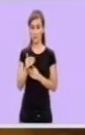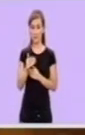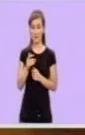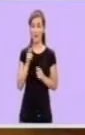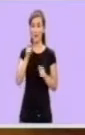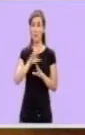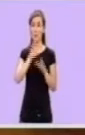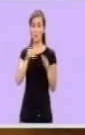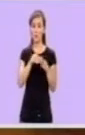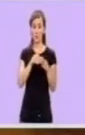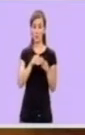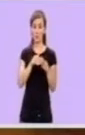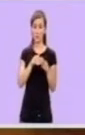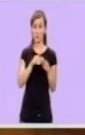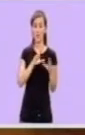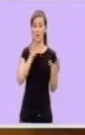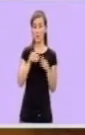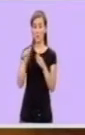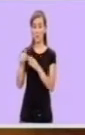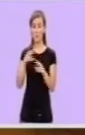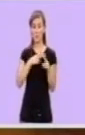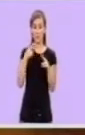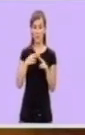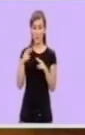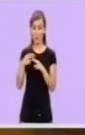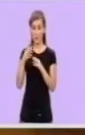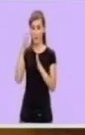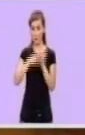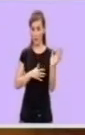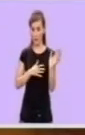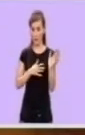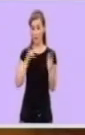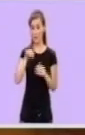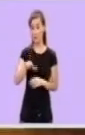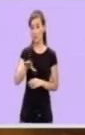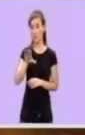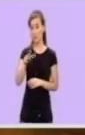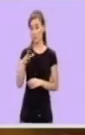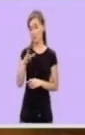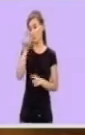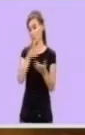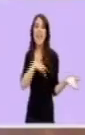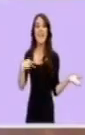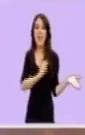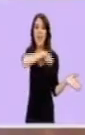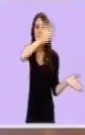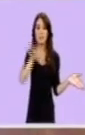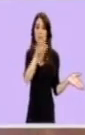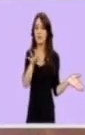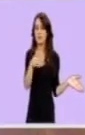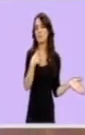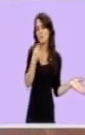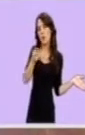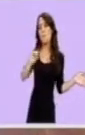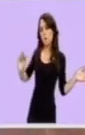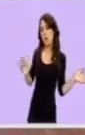los grupos parlamentarios, a los partidos políticos, y creo que eso lo van a entender muy bien los ciudadanos. Le pregunto,